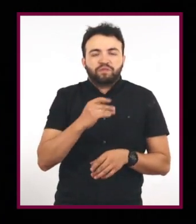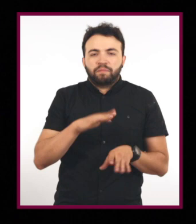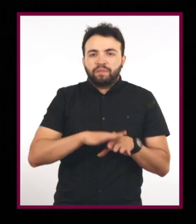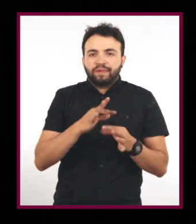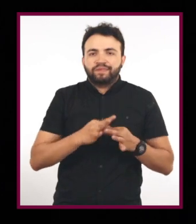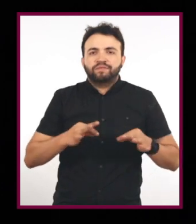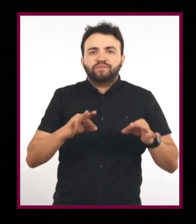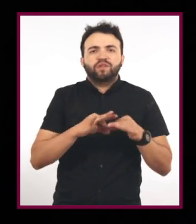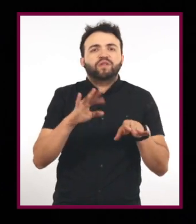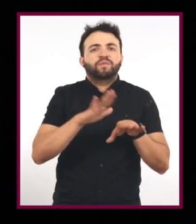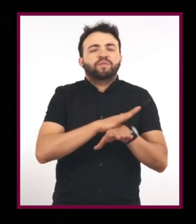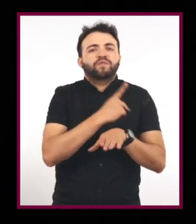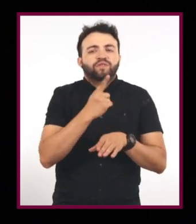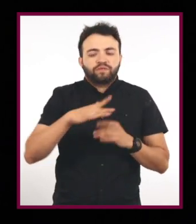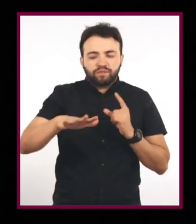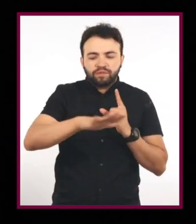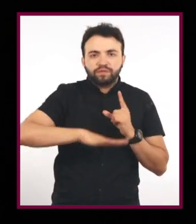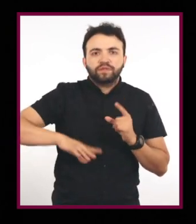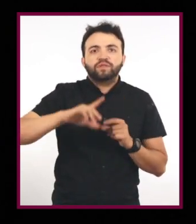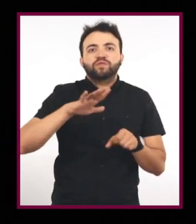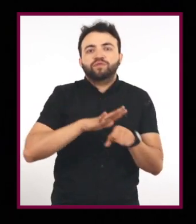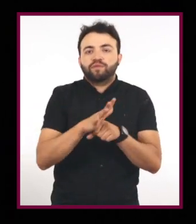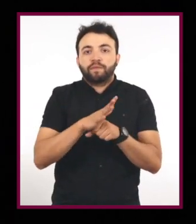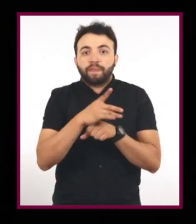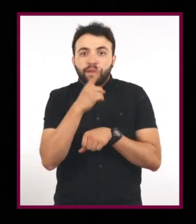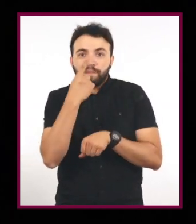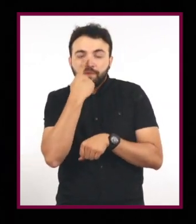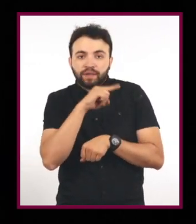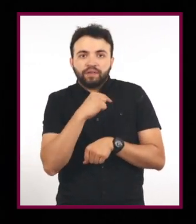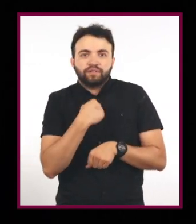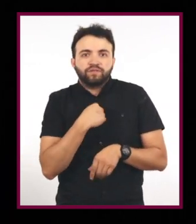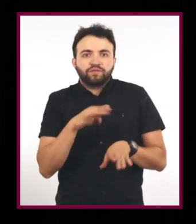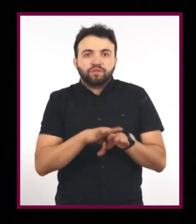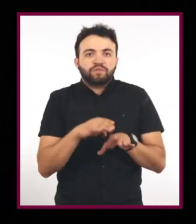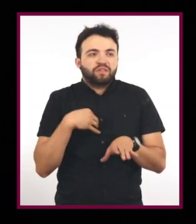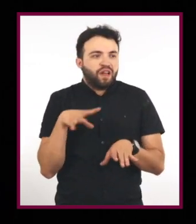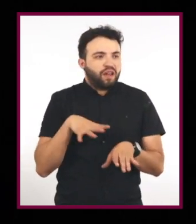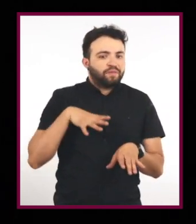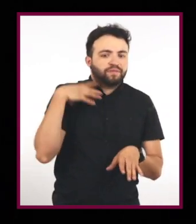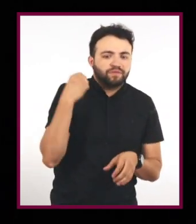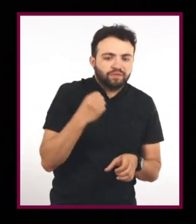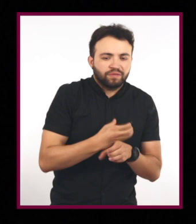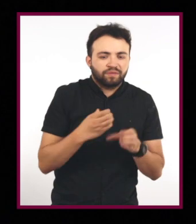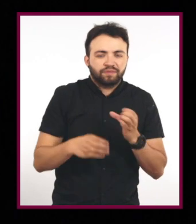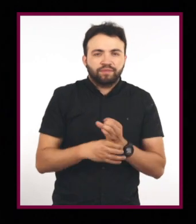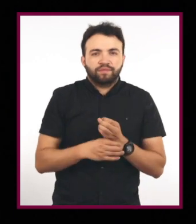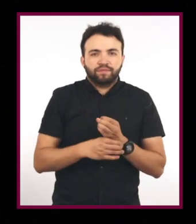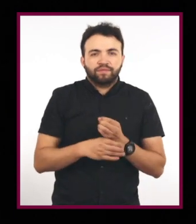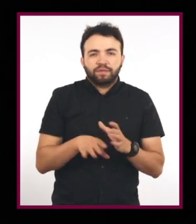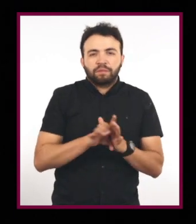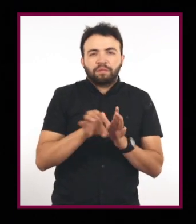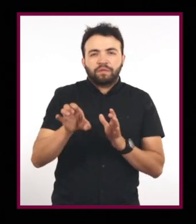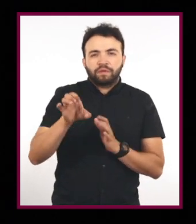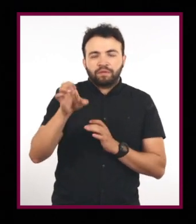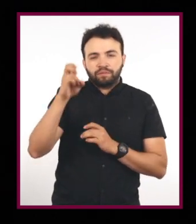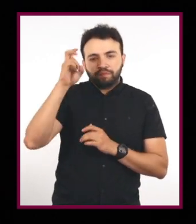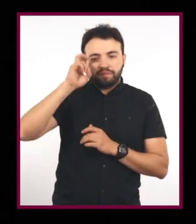bueno, que es la mera mera, porque está basada en la virtud y nadie trata de sacar provecho del otro. Como por